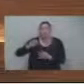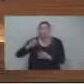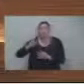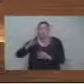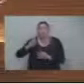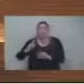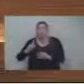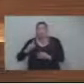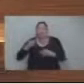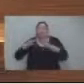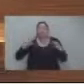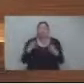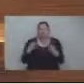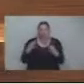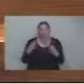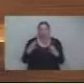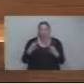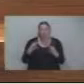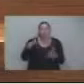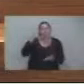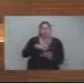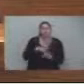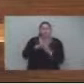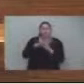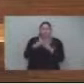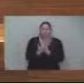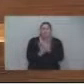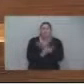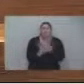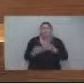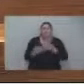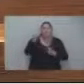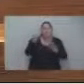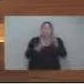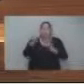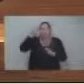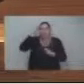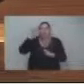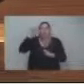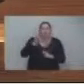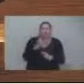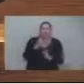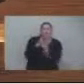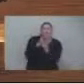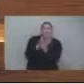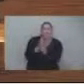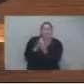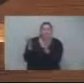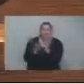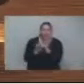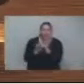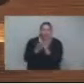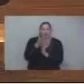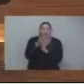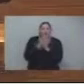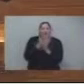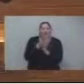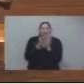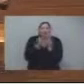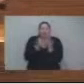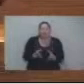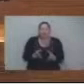buena ocasión para decirle a quienes nos escuchan de qué se trata, de qué estamos hablando, si